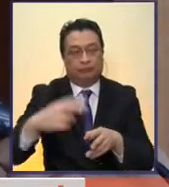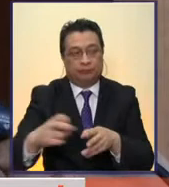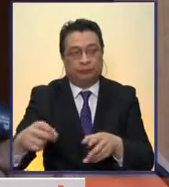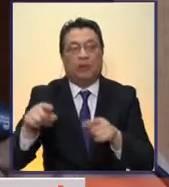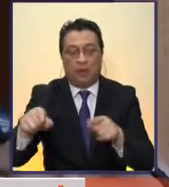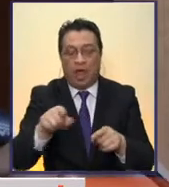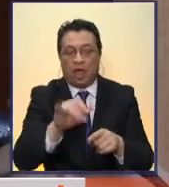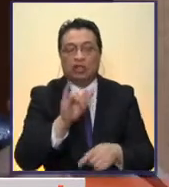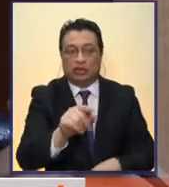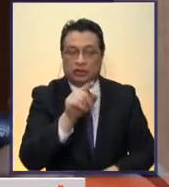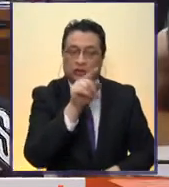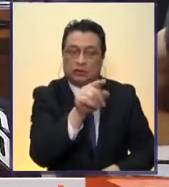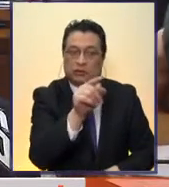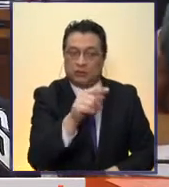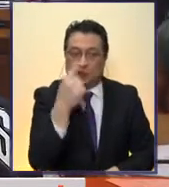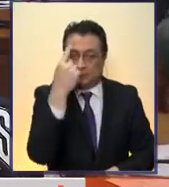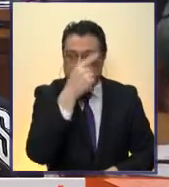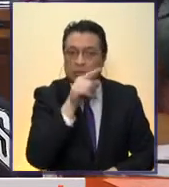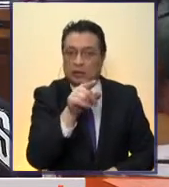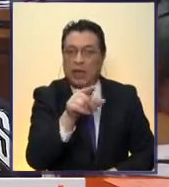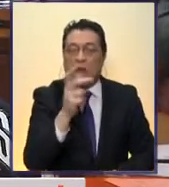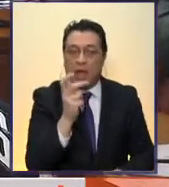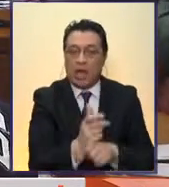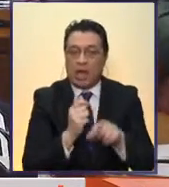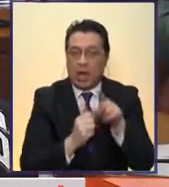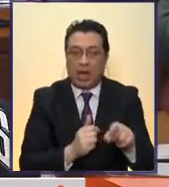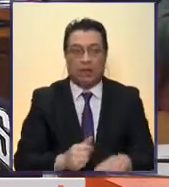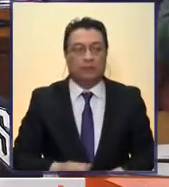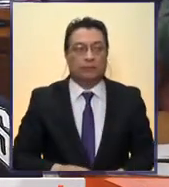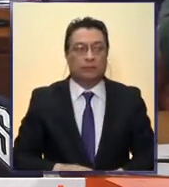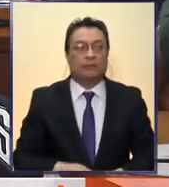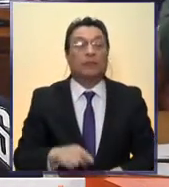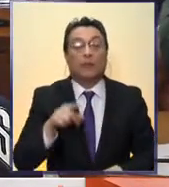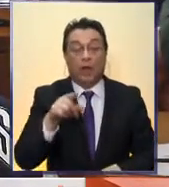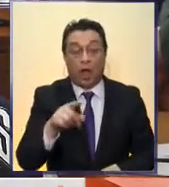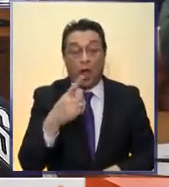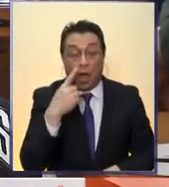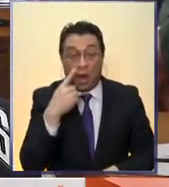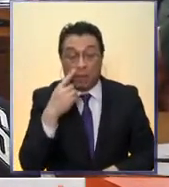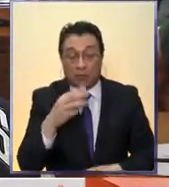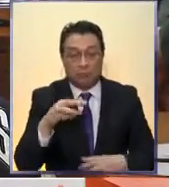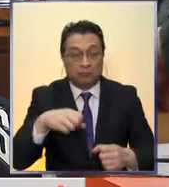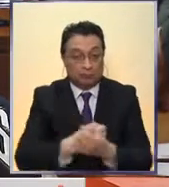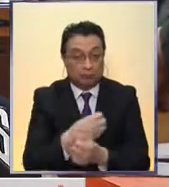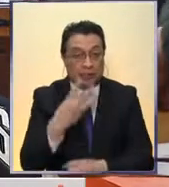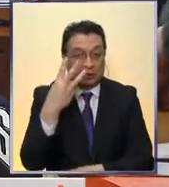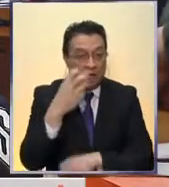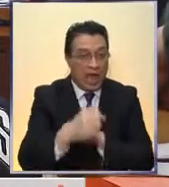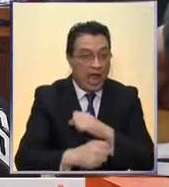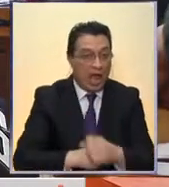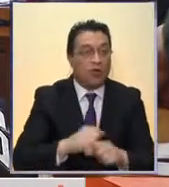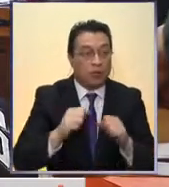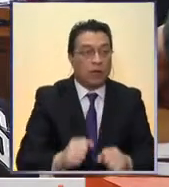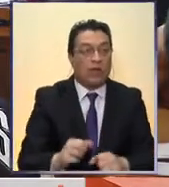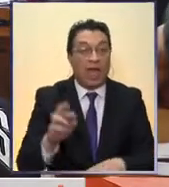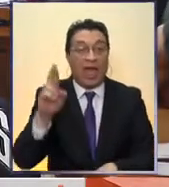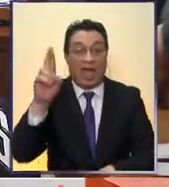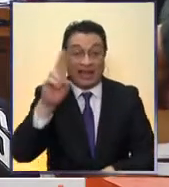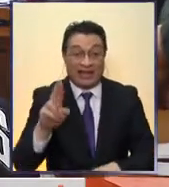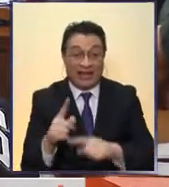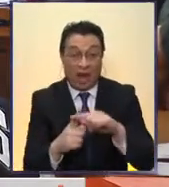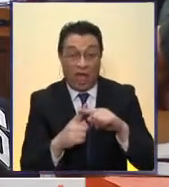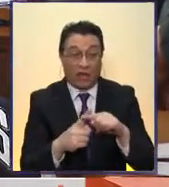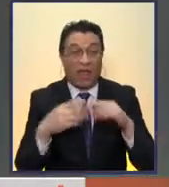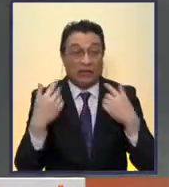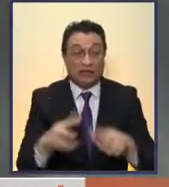le habría confesado el delito. Jactarse ahora le podría costar al menos unos 3 años y un día de cárcel. En Recoleta, en lo que va del año, se han